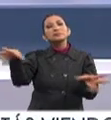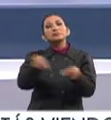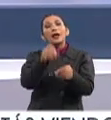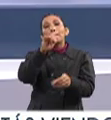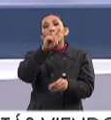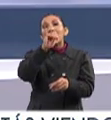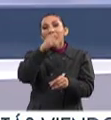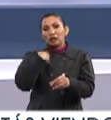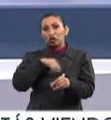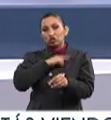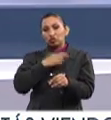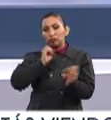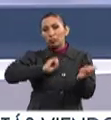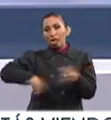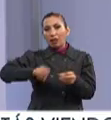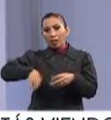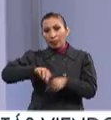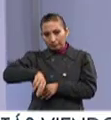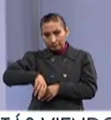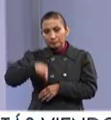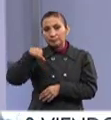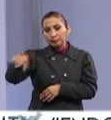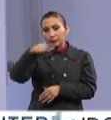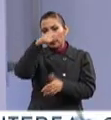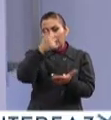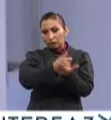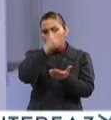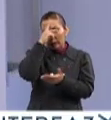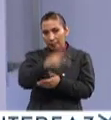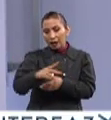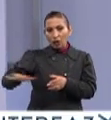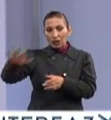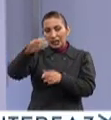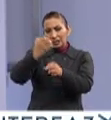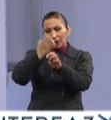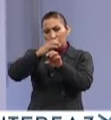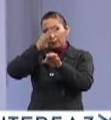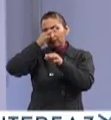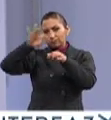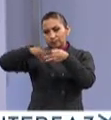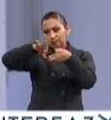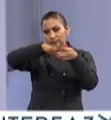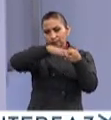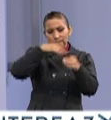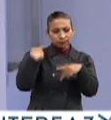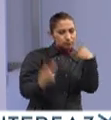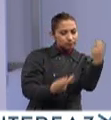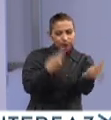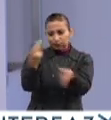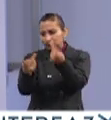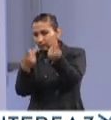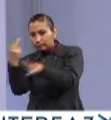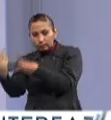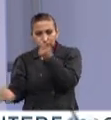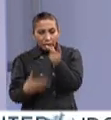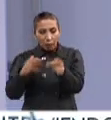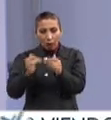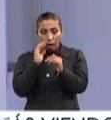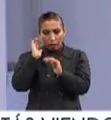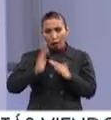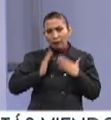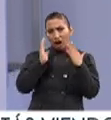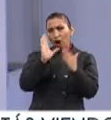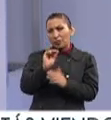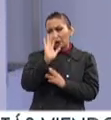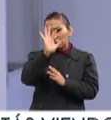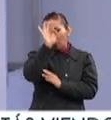pilas que estábamos desechando en la zona metropolitana del Valle de México. se hizo una encuesta en donde con un nivel de confianza